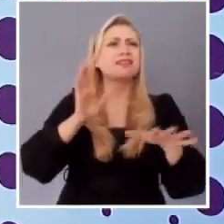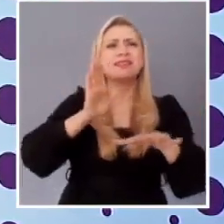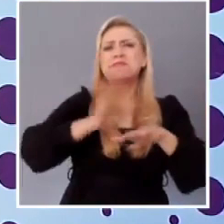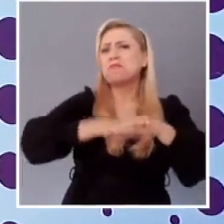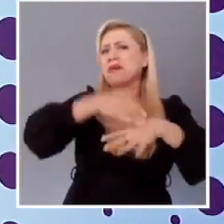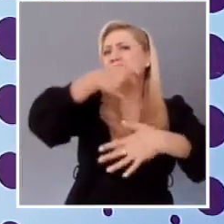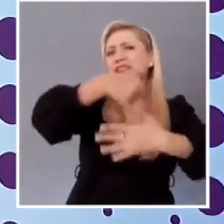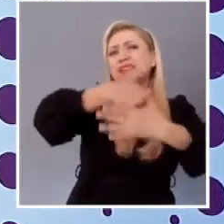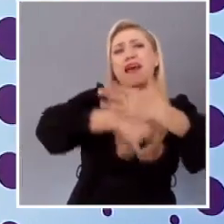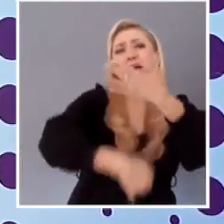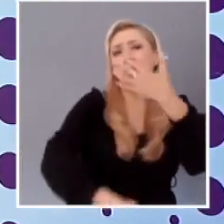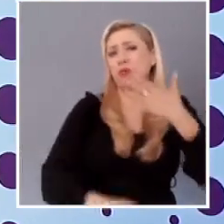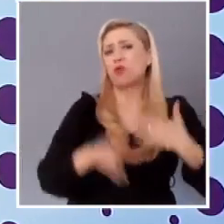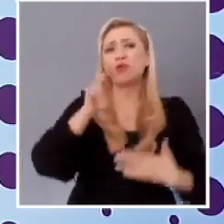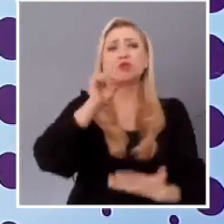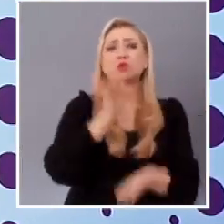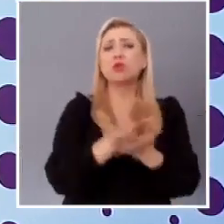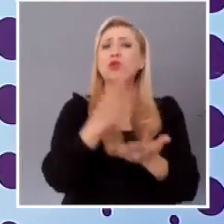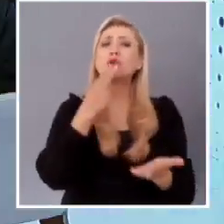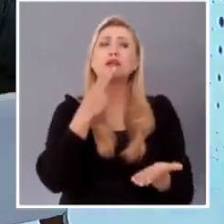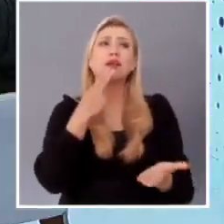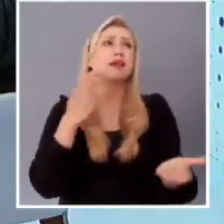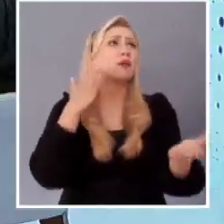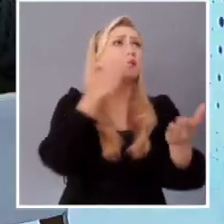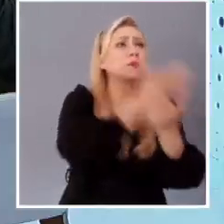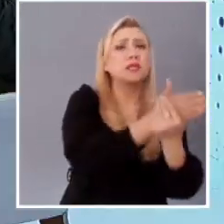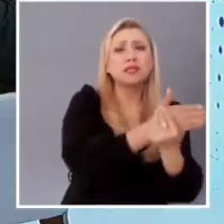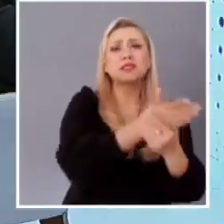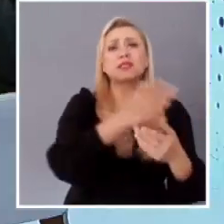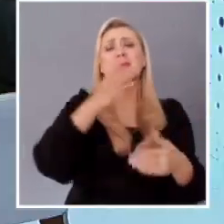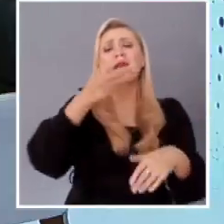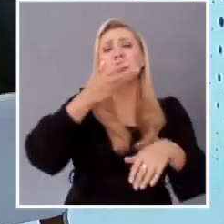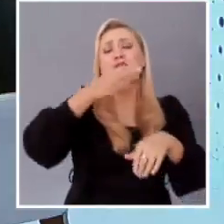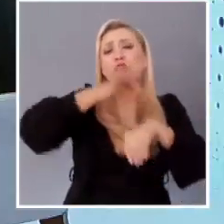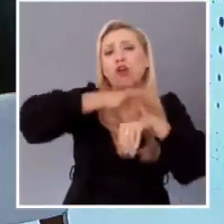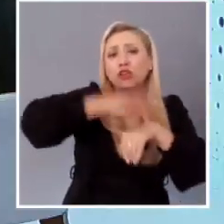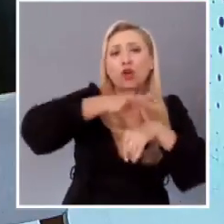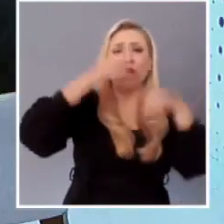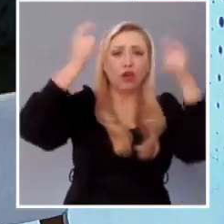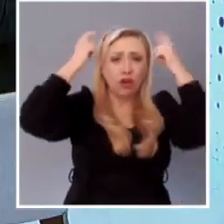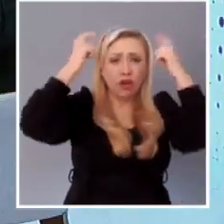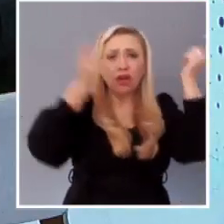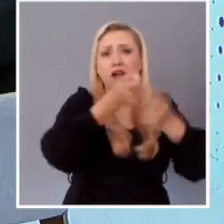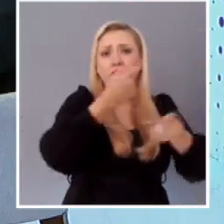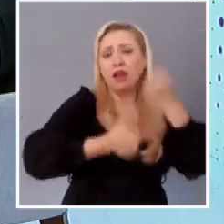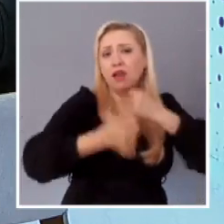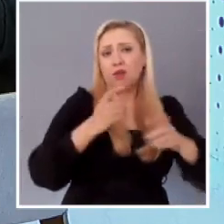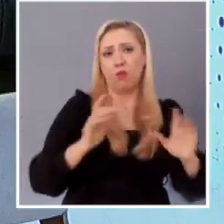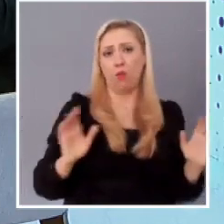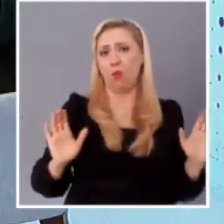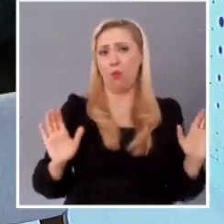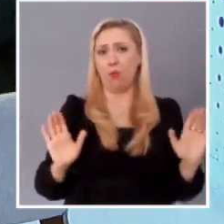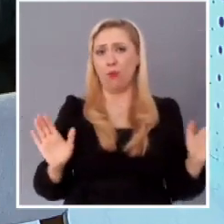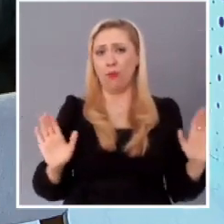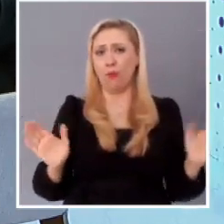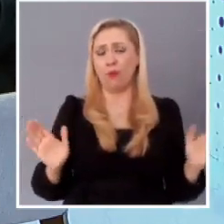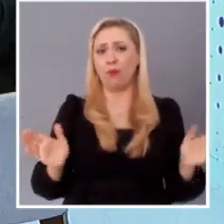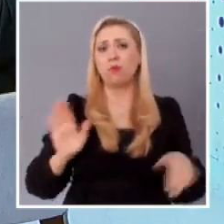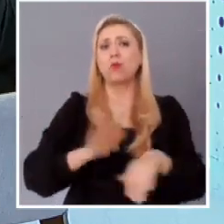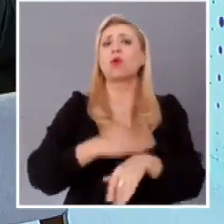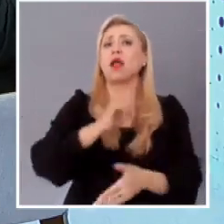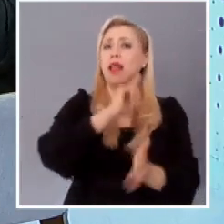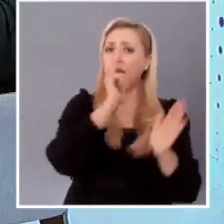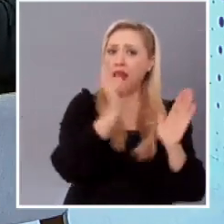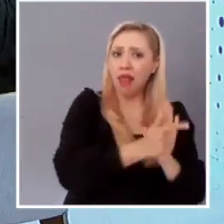de salud mental. Es más una categoría jurídica a través de la cual identificamos la discriminación, la necesidad de